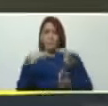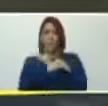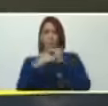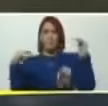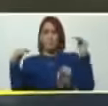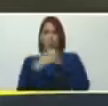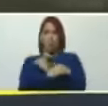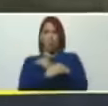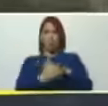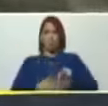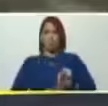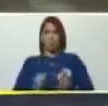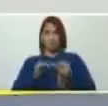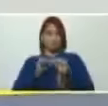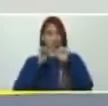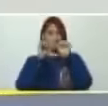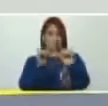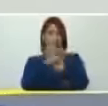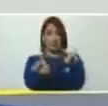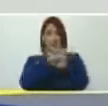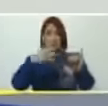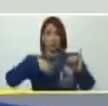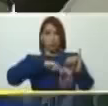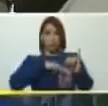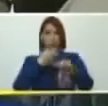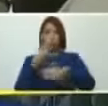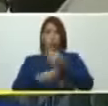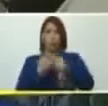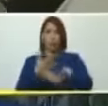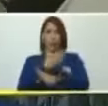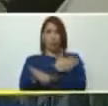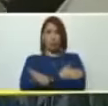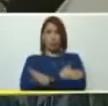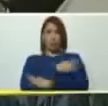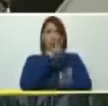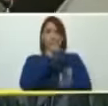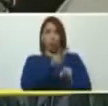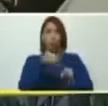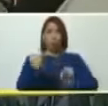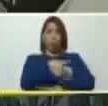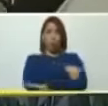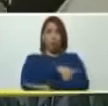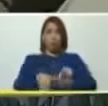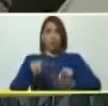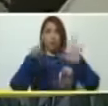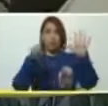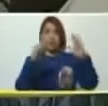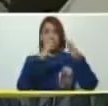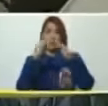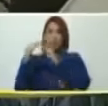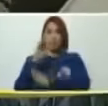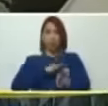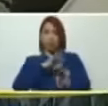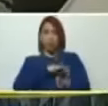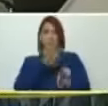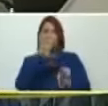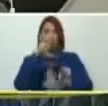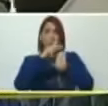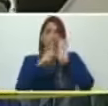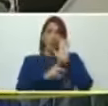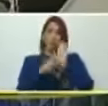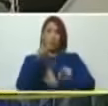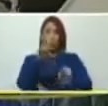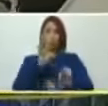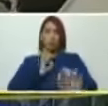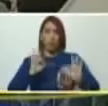manteniendo lo que ya habíamos hecho, 2 calles, 6 casas sociales, 4 parques, 2 teatros. Hemos ido